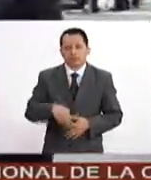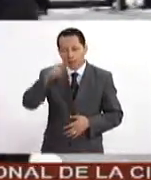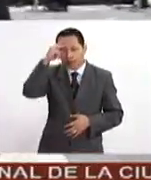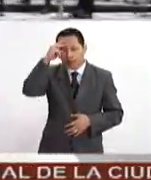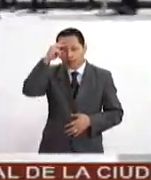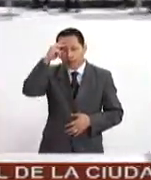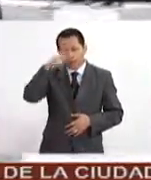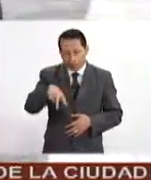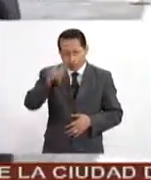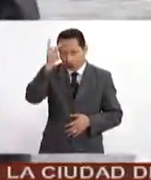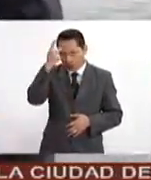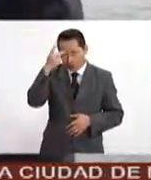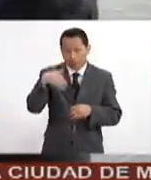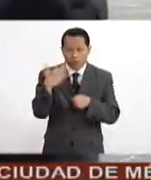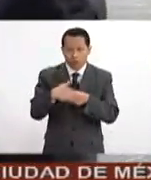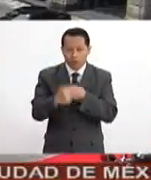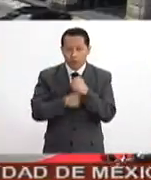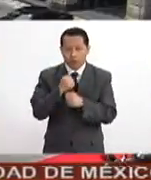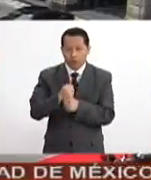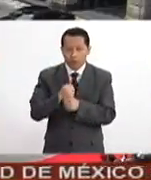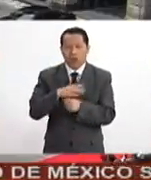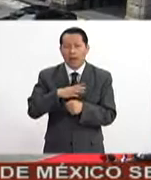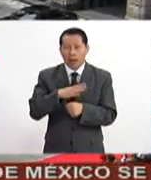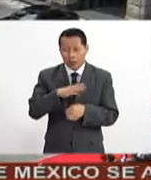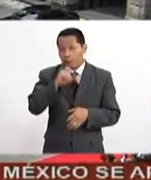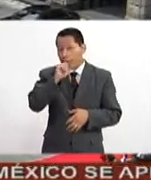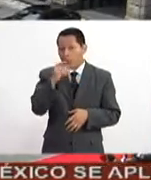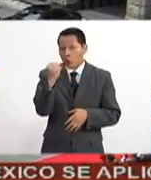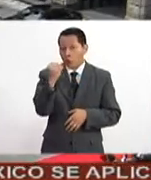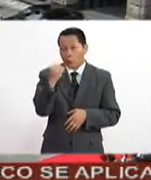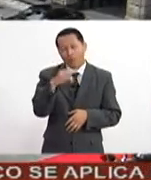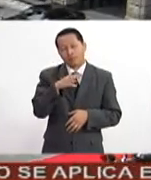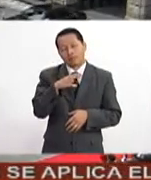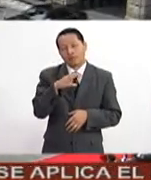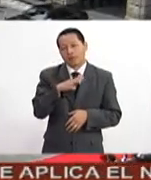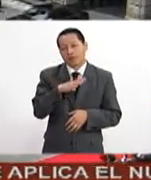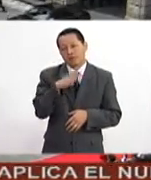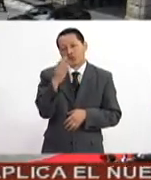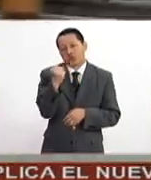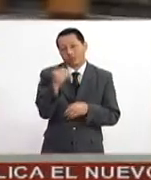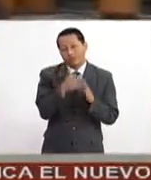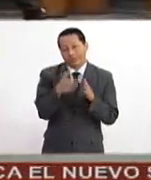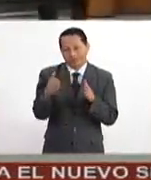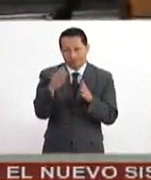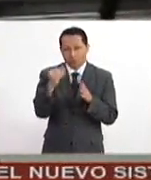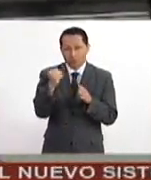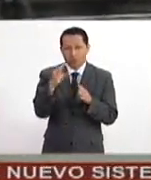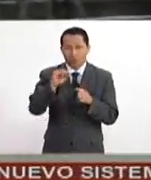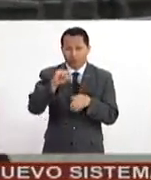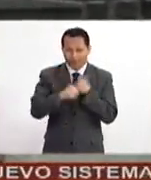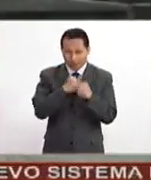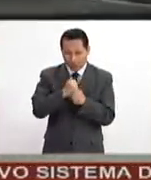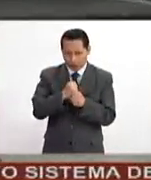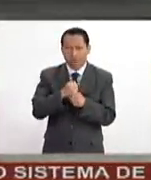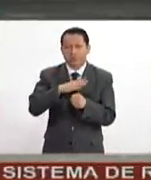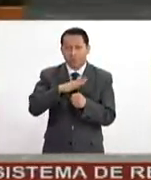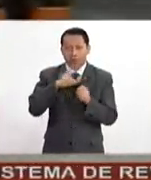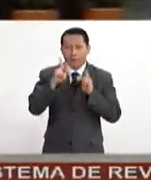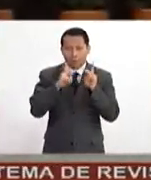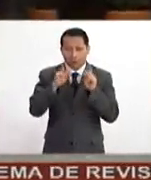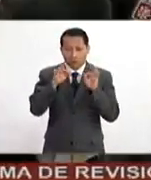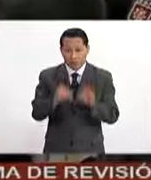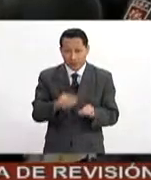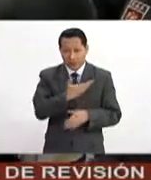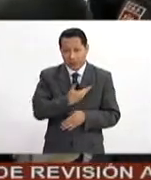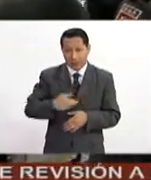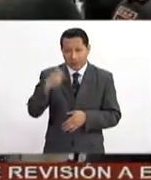México y Polonia cumplen el próximo año 9 décadas de relaciones diplomáticas y en ese marco nuestro país recibió la visita oficial del